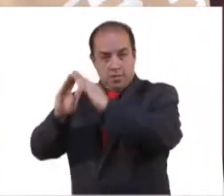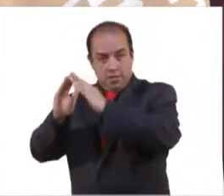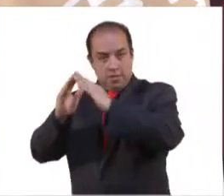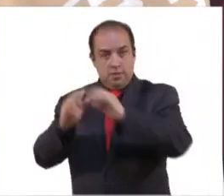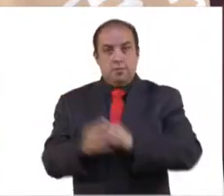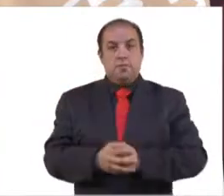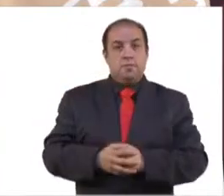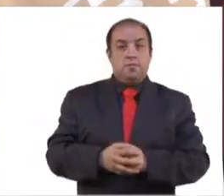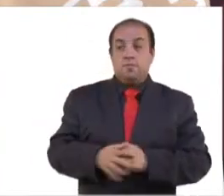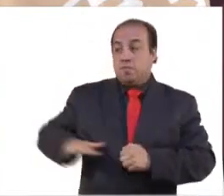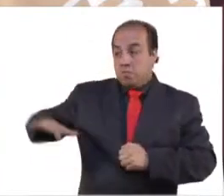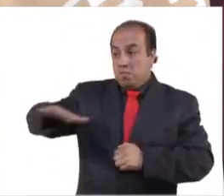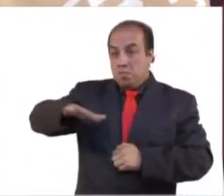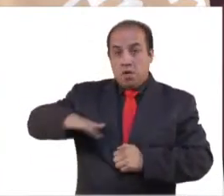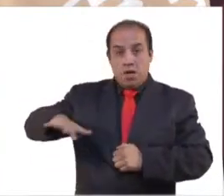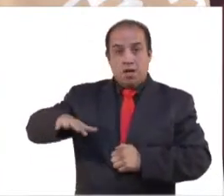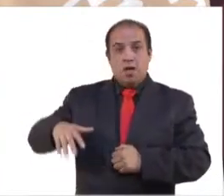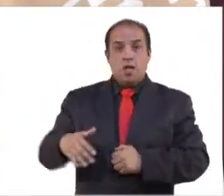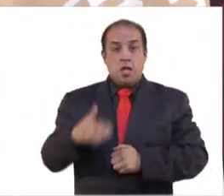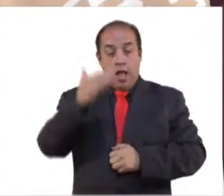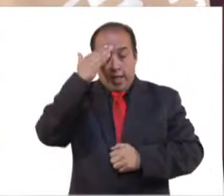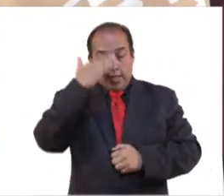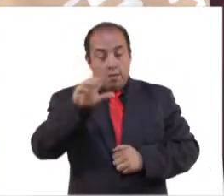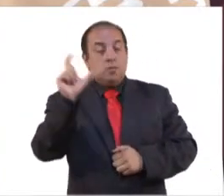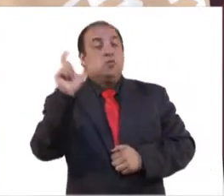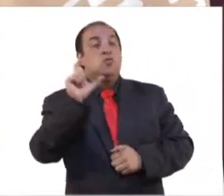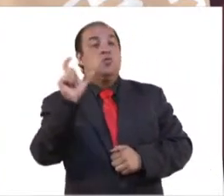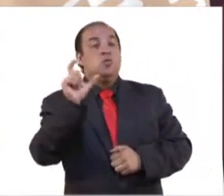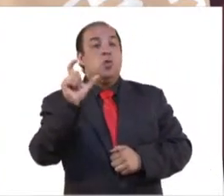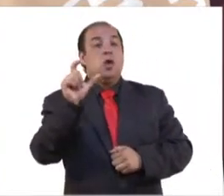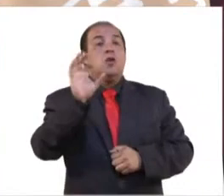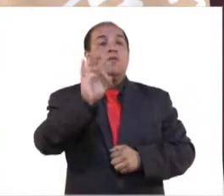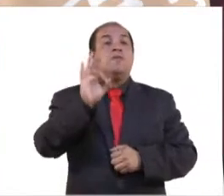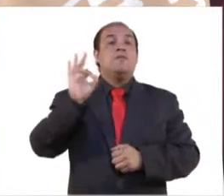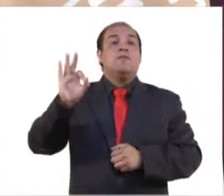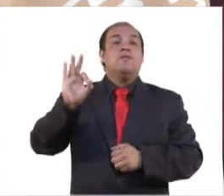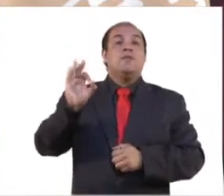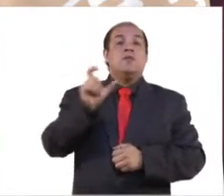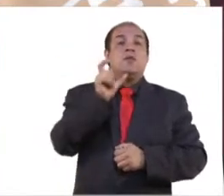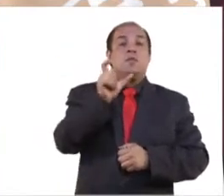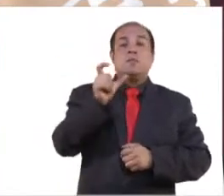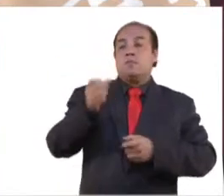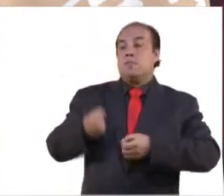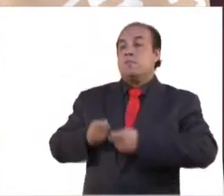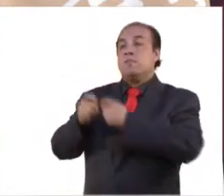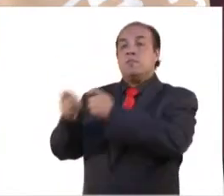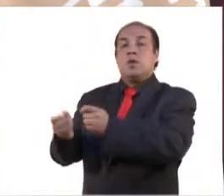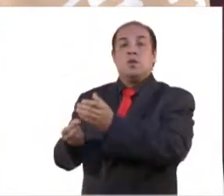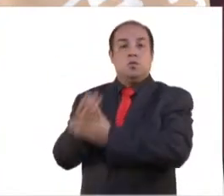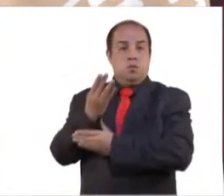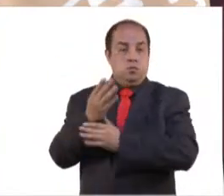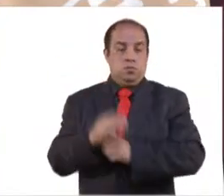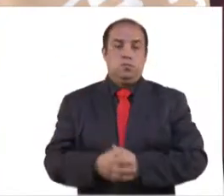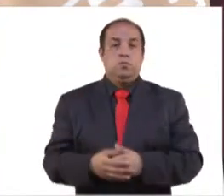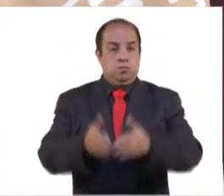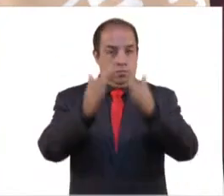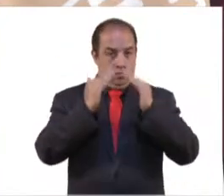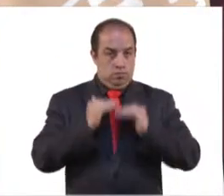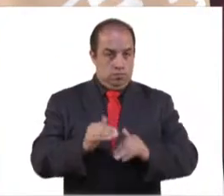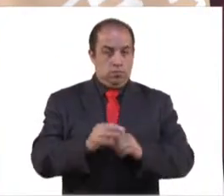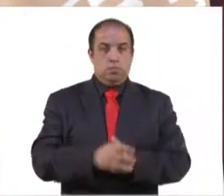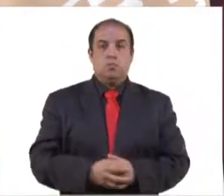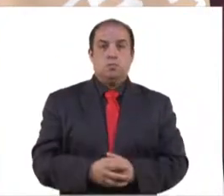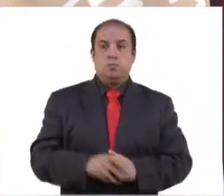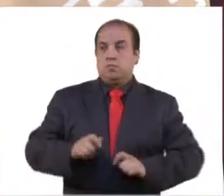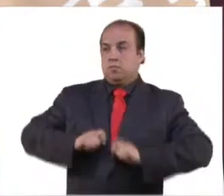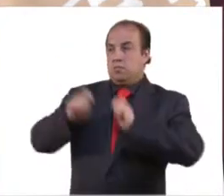que ellos estén muy enterados de cuándo les toca recibir la tarjeta. Adelante. Aquí le voy a